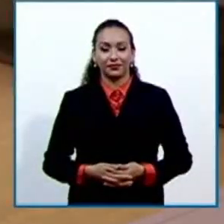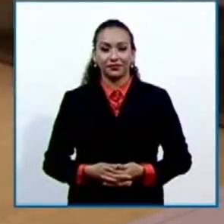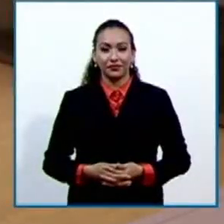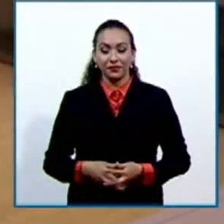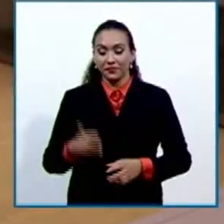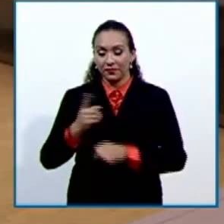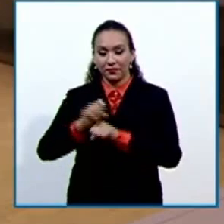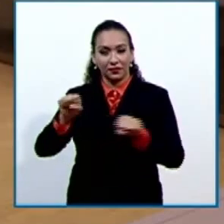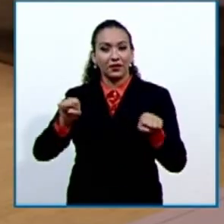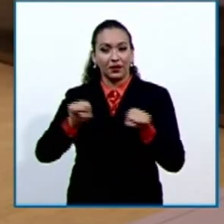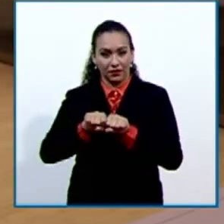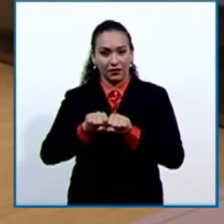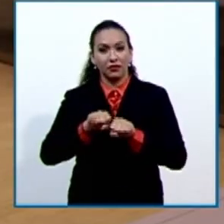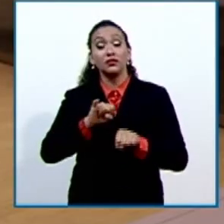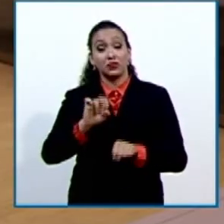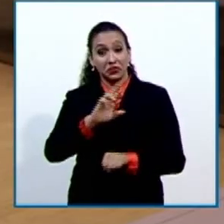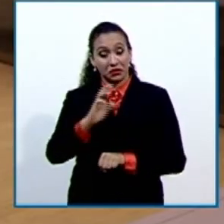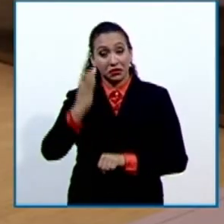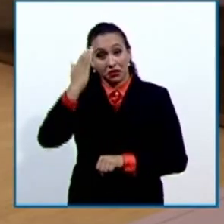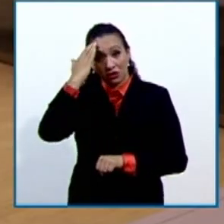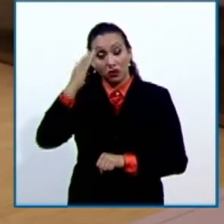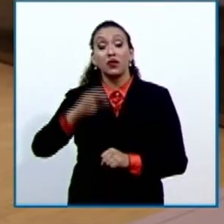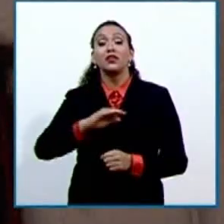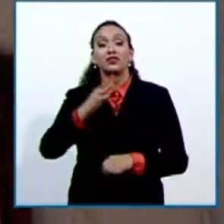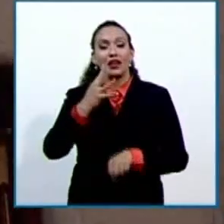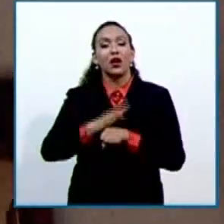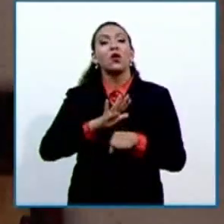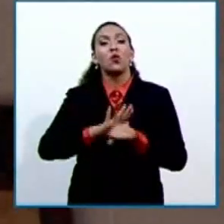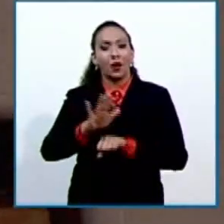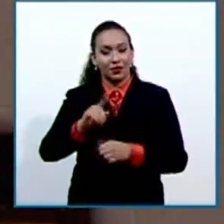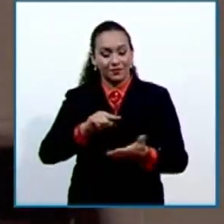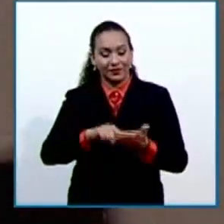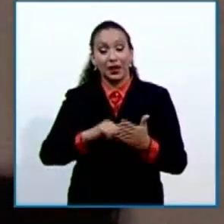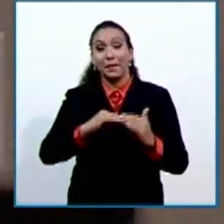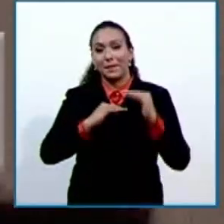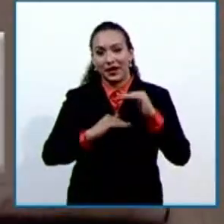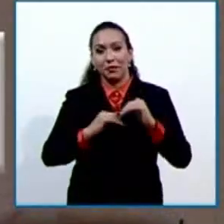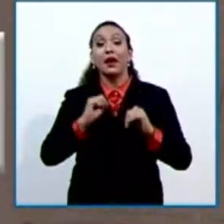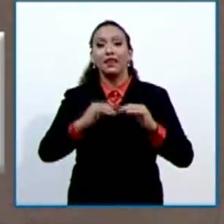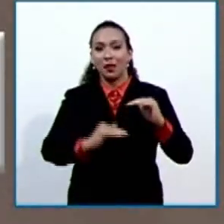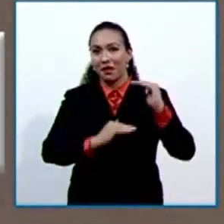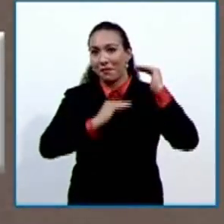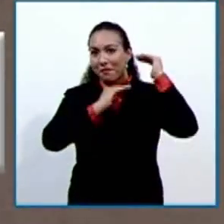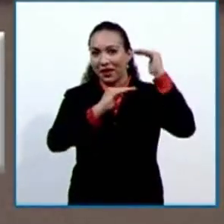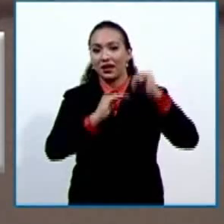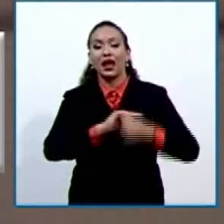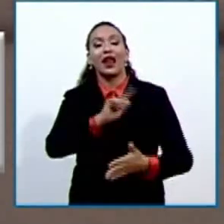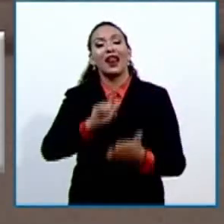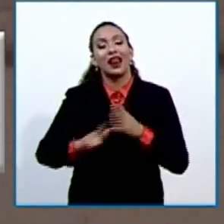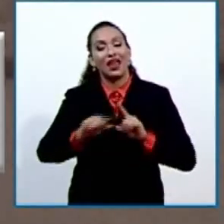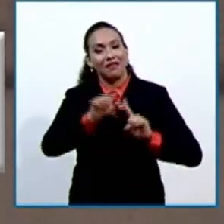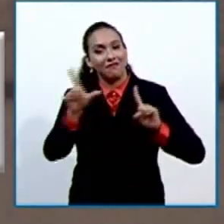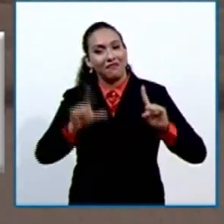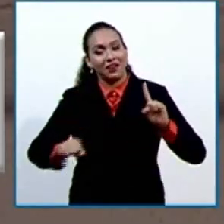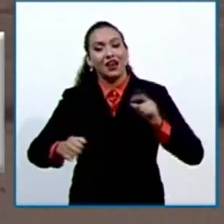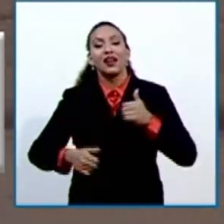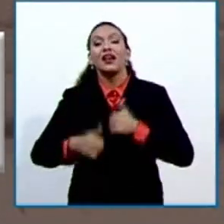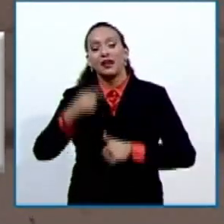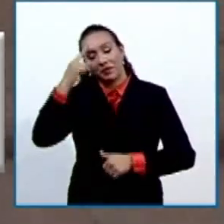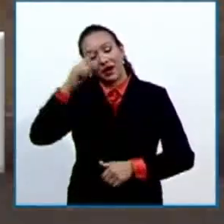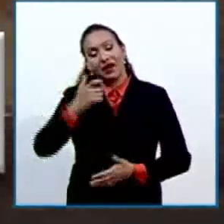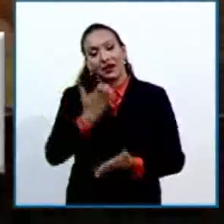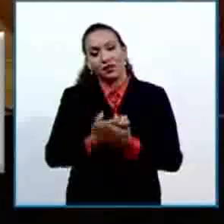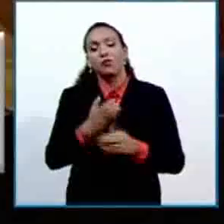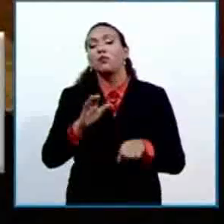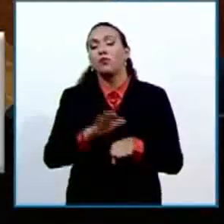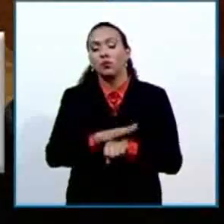La primera sala de la Corte reconoció la validez de las sanciones mínima y máxima establecidas en la Ley Federal de Competencia Económica a